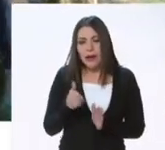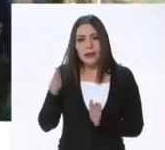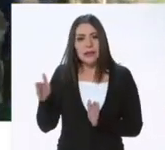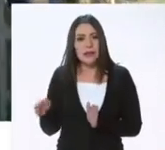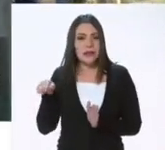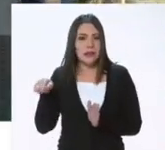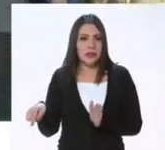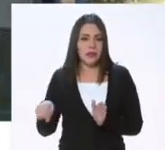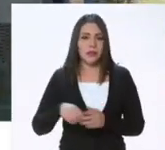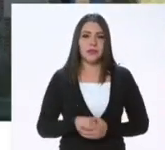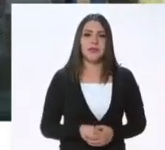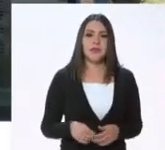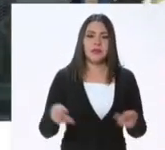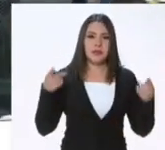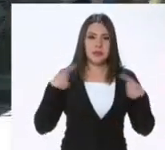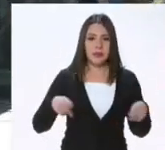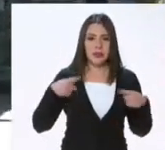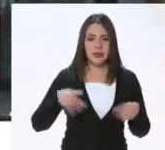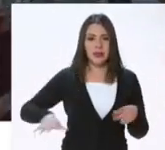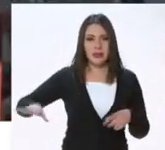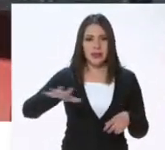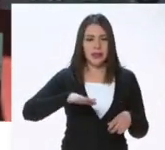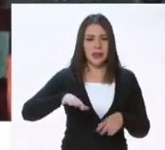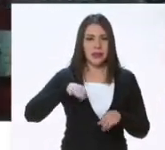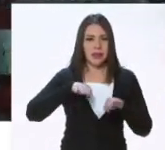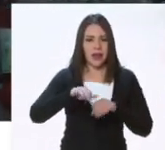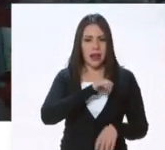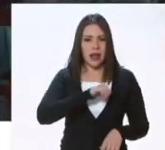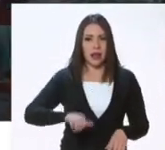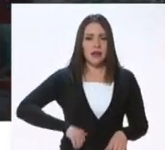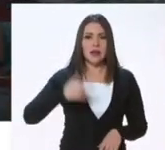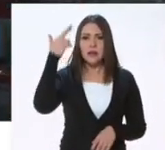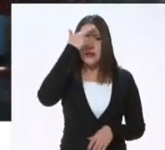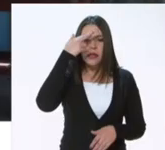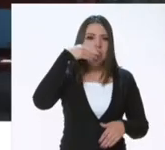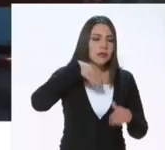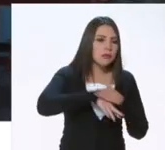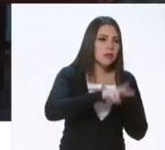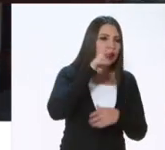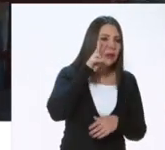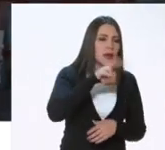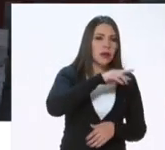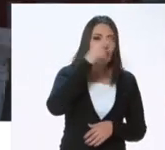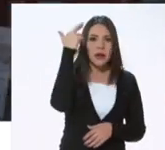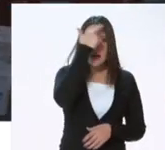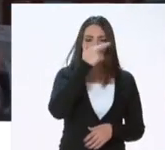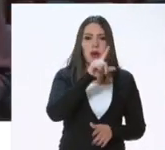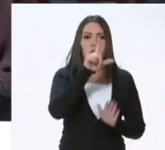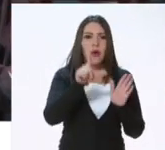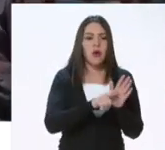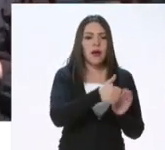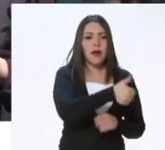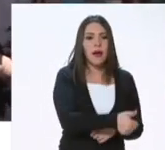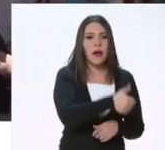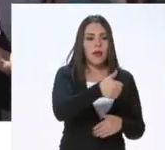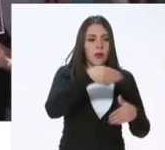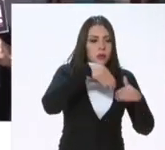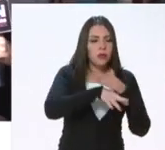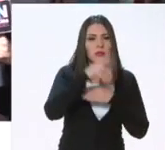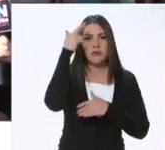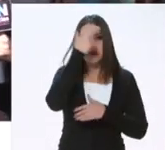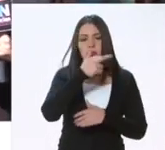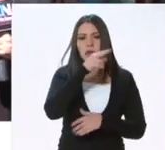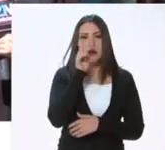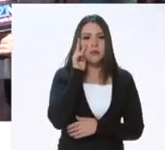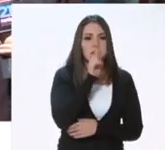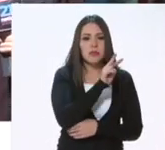al mercado El Coyol a revisar local por local, que no hubiera ningún riesgo, que todo estuviera en orden. Todos